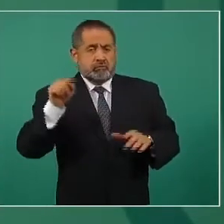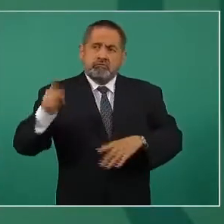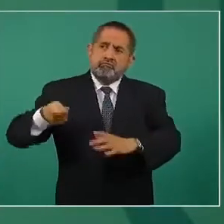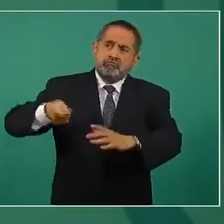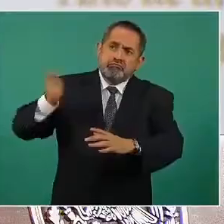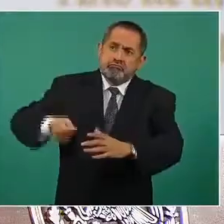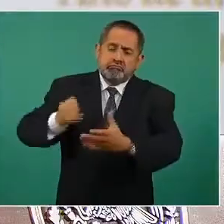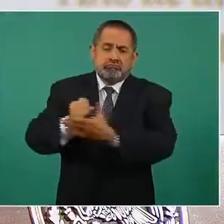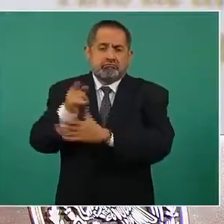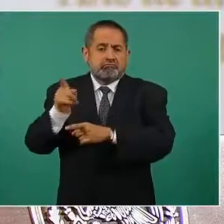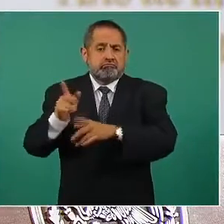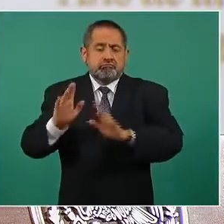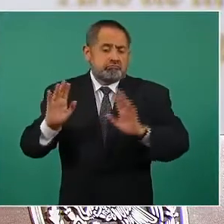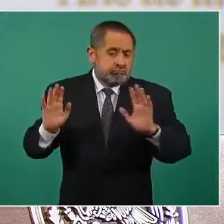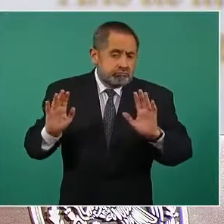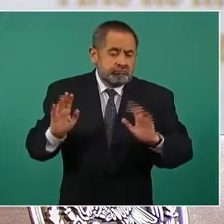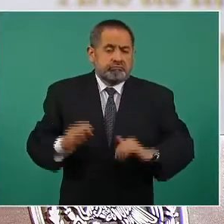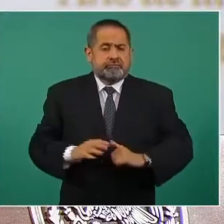resolución.